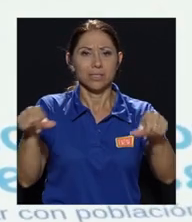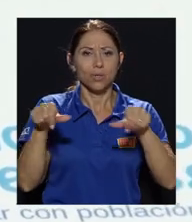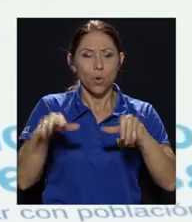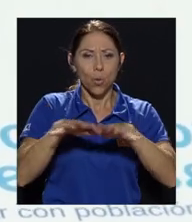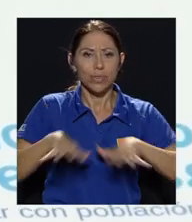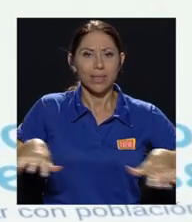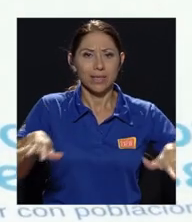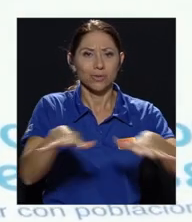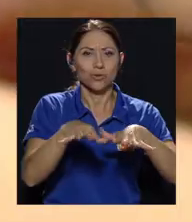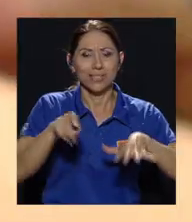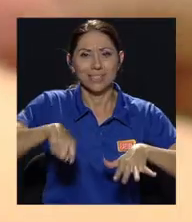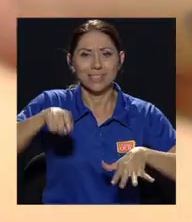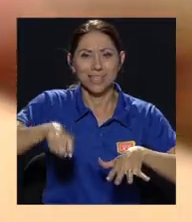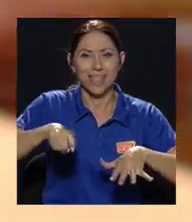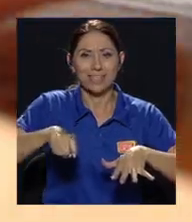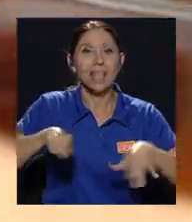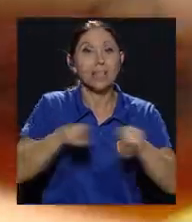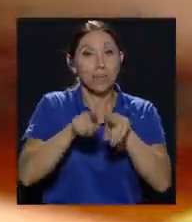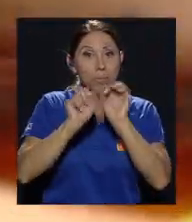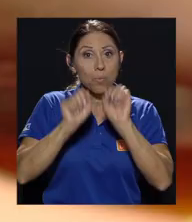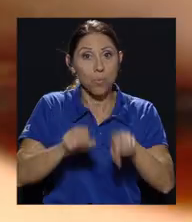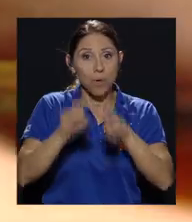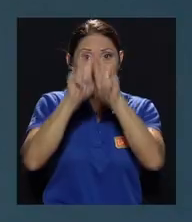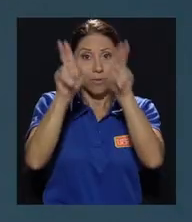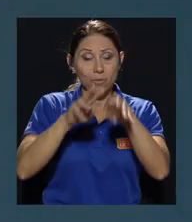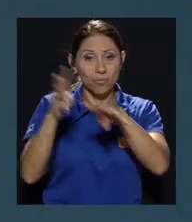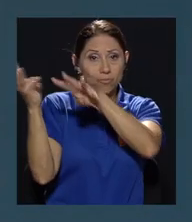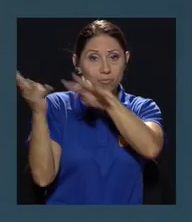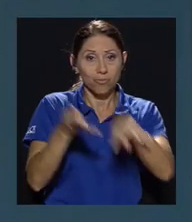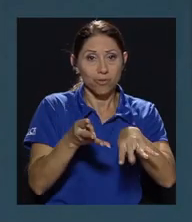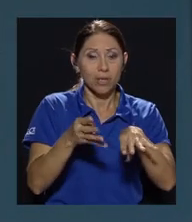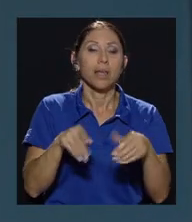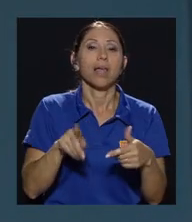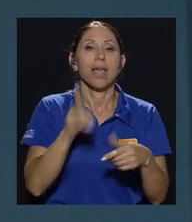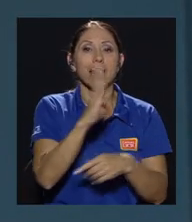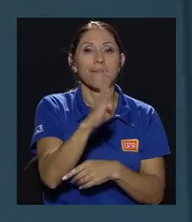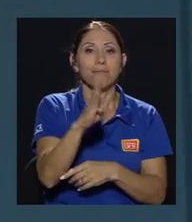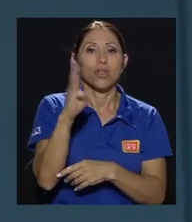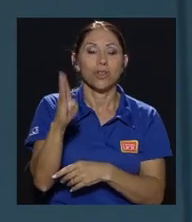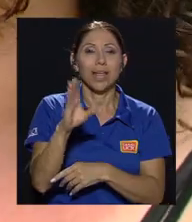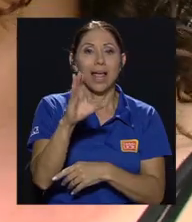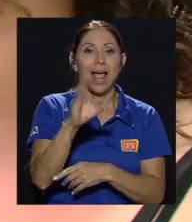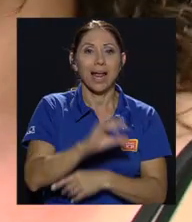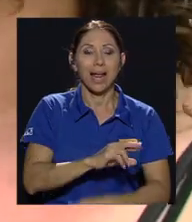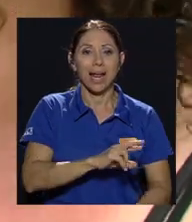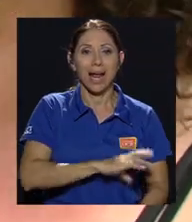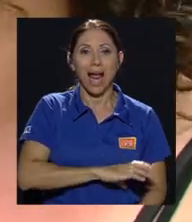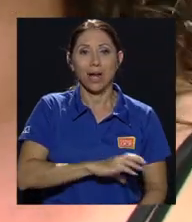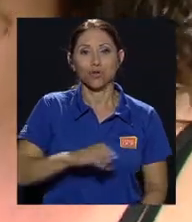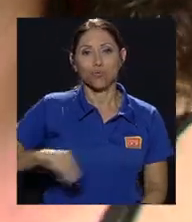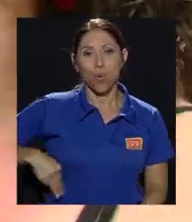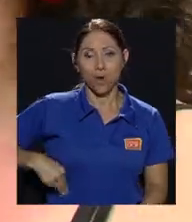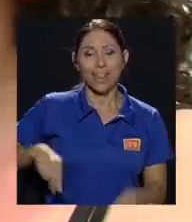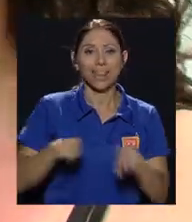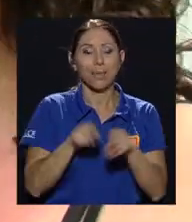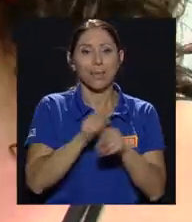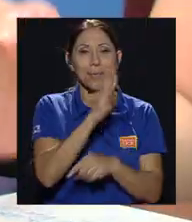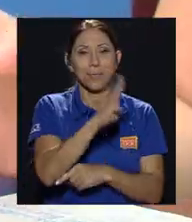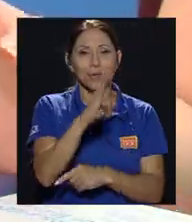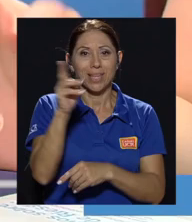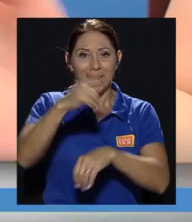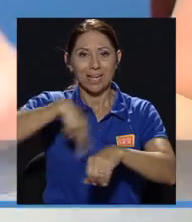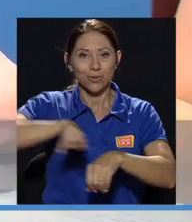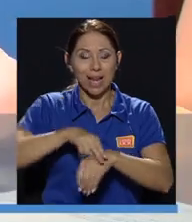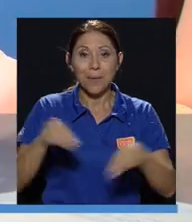locales. Está disponible en forma electrónica en la Biblioteca Carlos Monge y en la Biblioteca Nacional. Para mayores